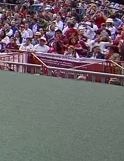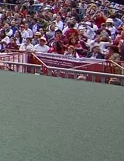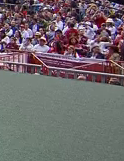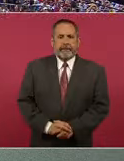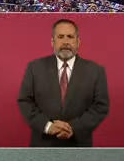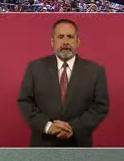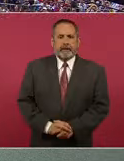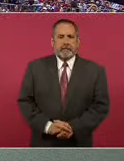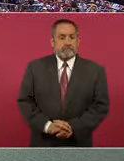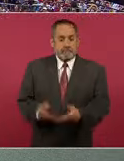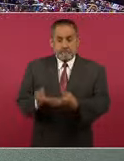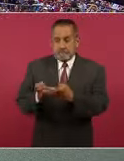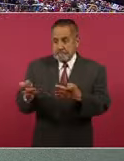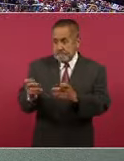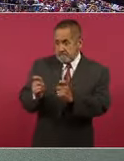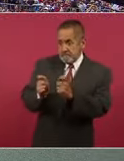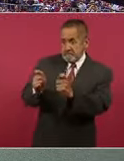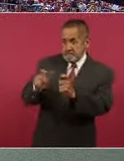existente.